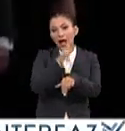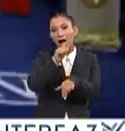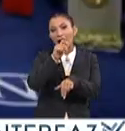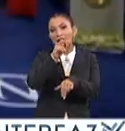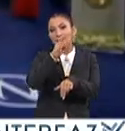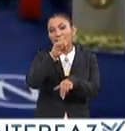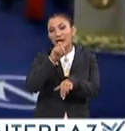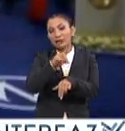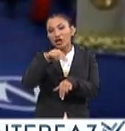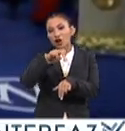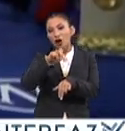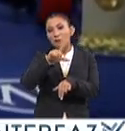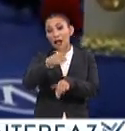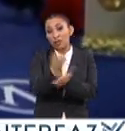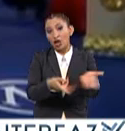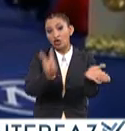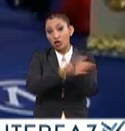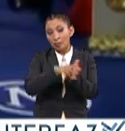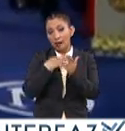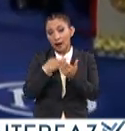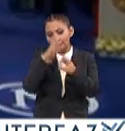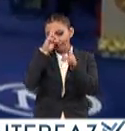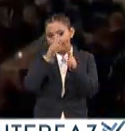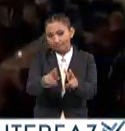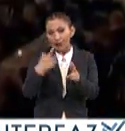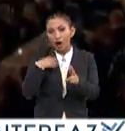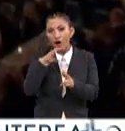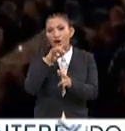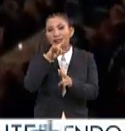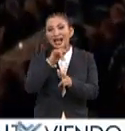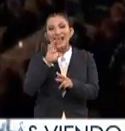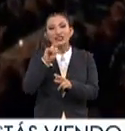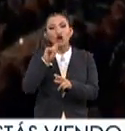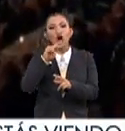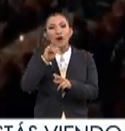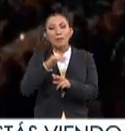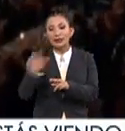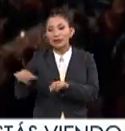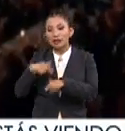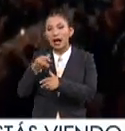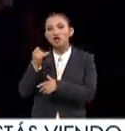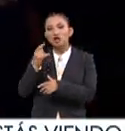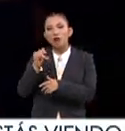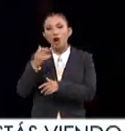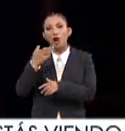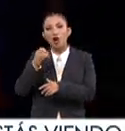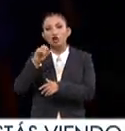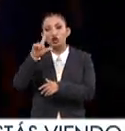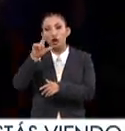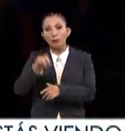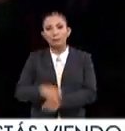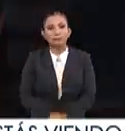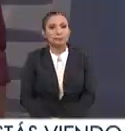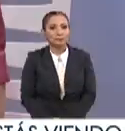Alfred Nobel, en una doble ceremonia en Konserthus de Estocolmo y en el Ayuntamiento de Oslo.